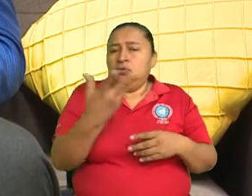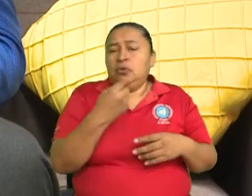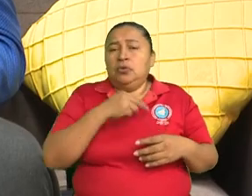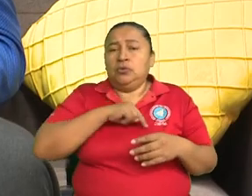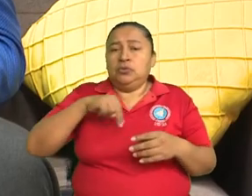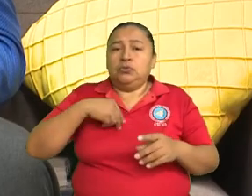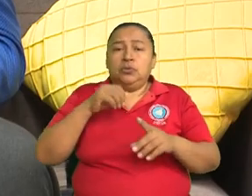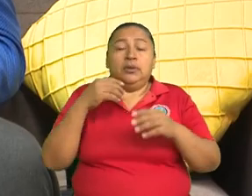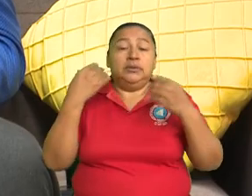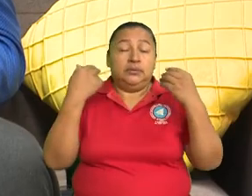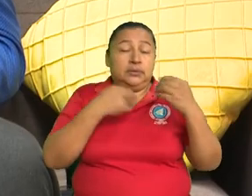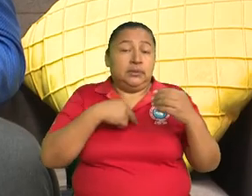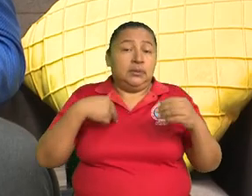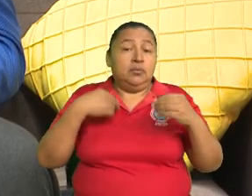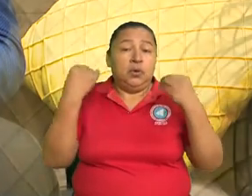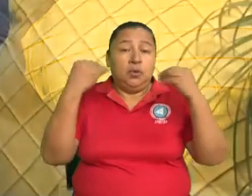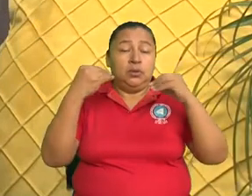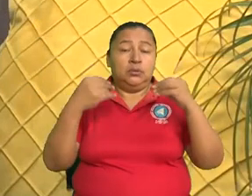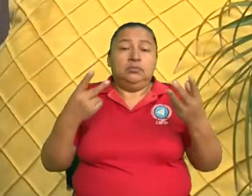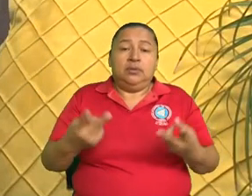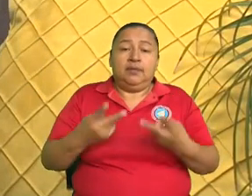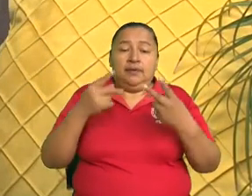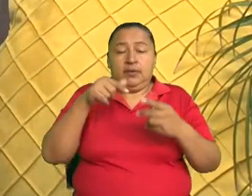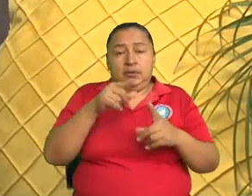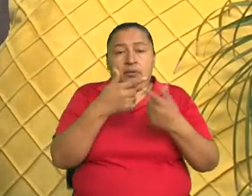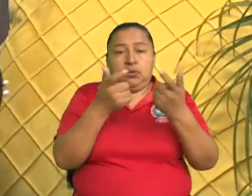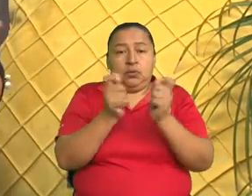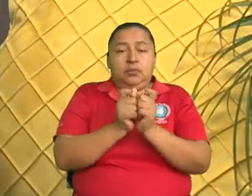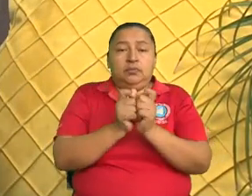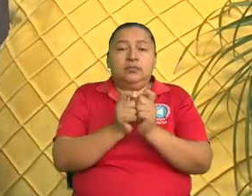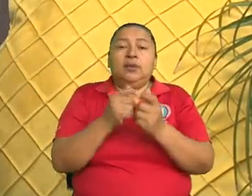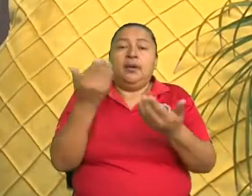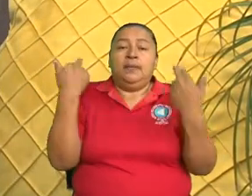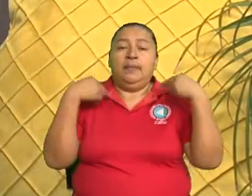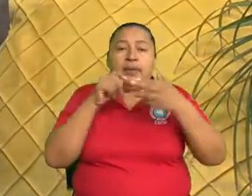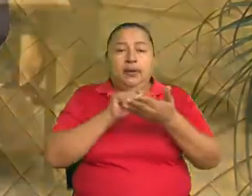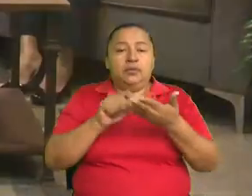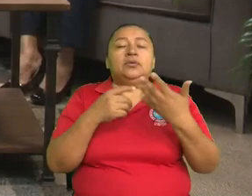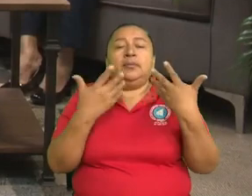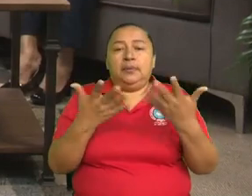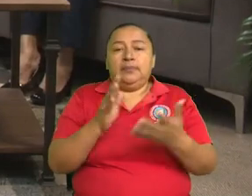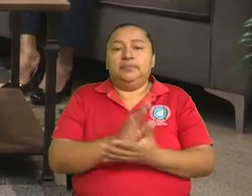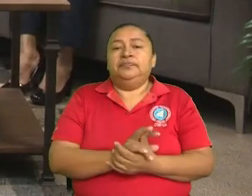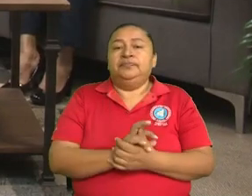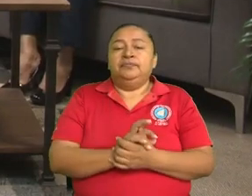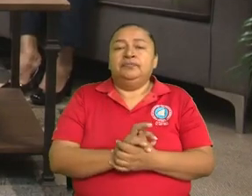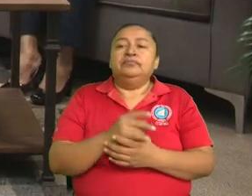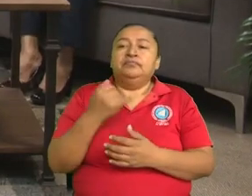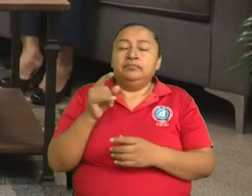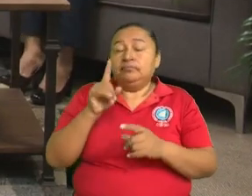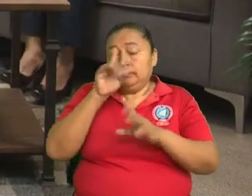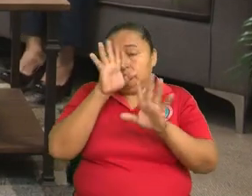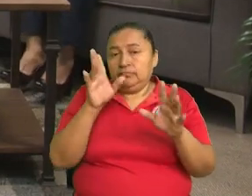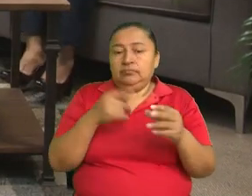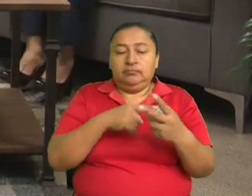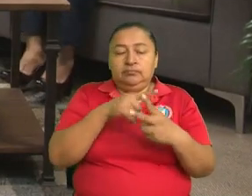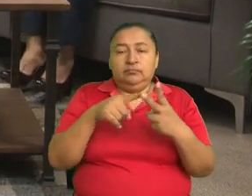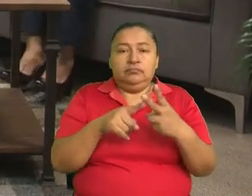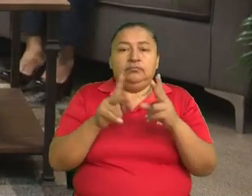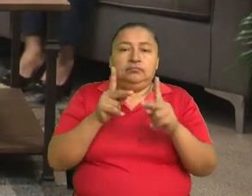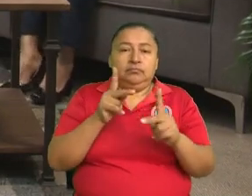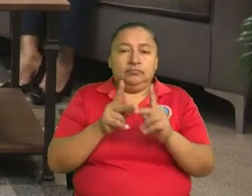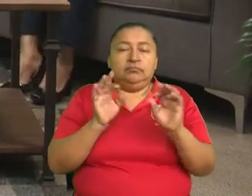nosotros hacemos en educación, le da vida el estudiante. Claro. Y el maestro, por supuesto. Claro que sí, hay un binomio perfecto, diría